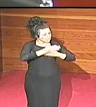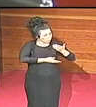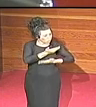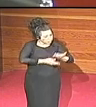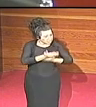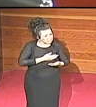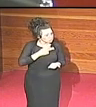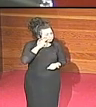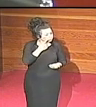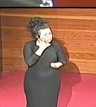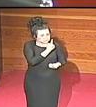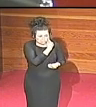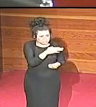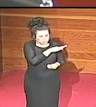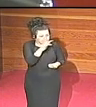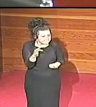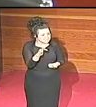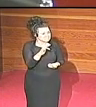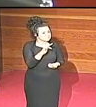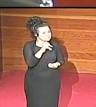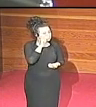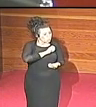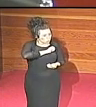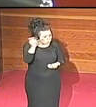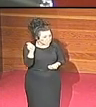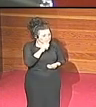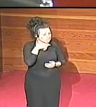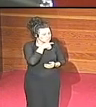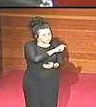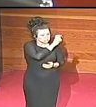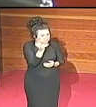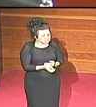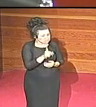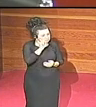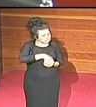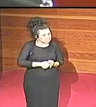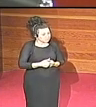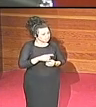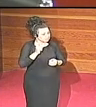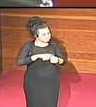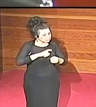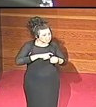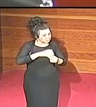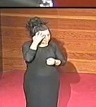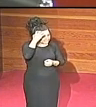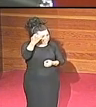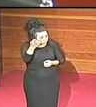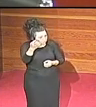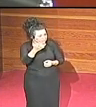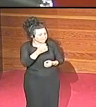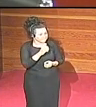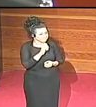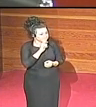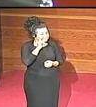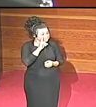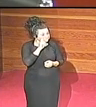Errusian, Bielorrusian eta Ukranian. Bruselan egoitza duen Migration Policy Grupeko patronatuko kidea da, Bienan egoitza duen Consejo